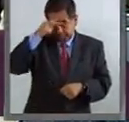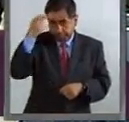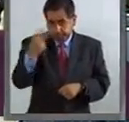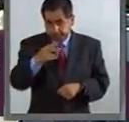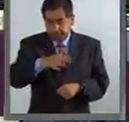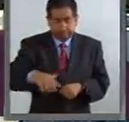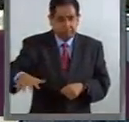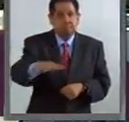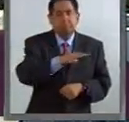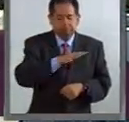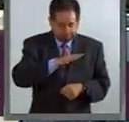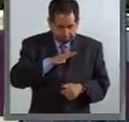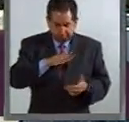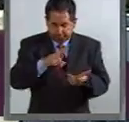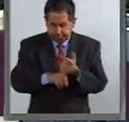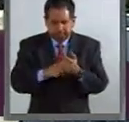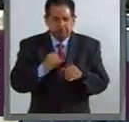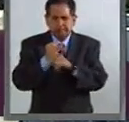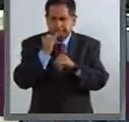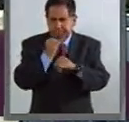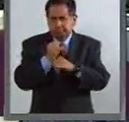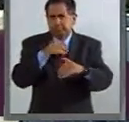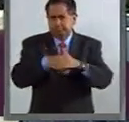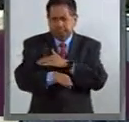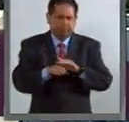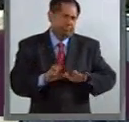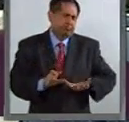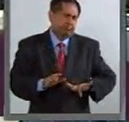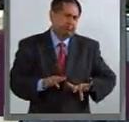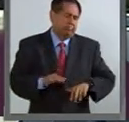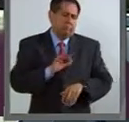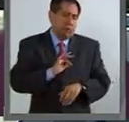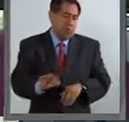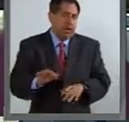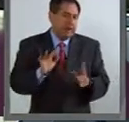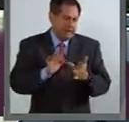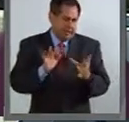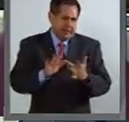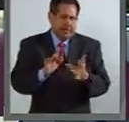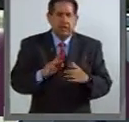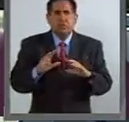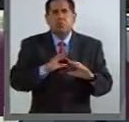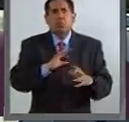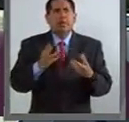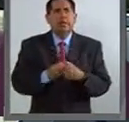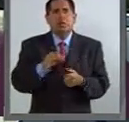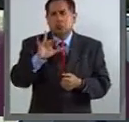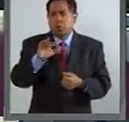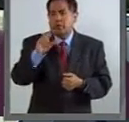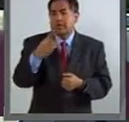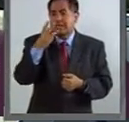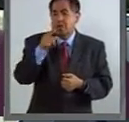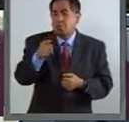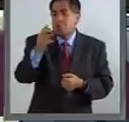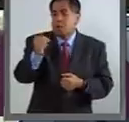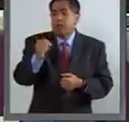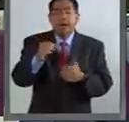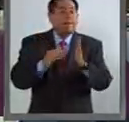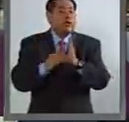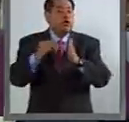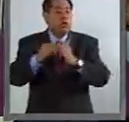cuenta con acceso a Internet, lo que significa un estimado de 53.9 millones de